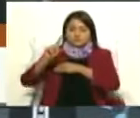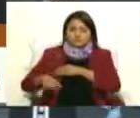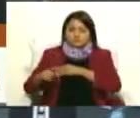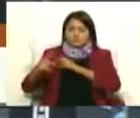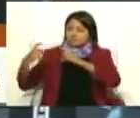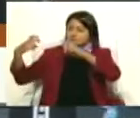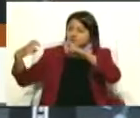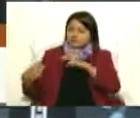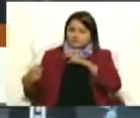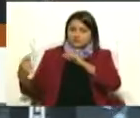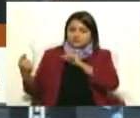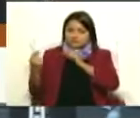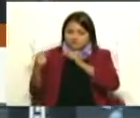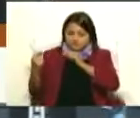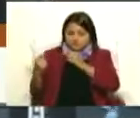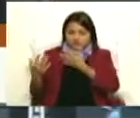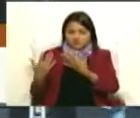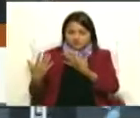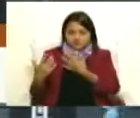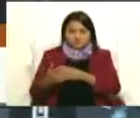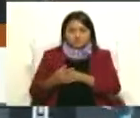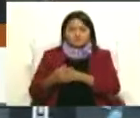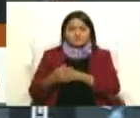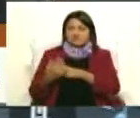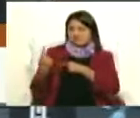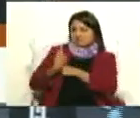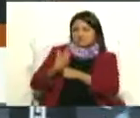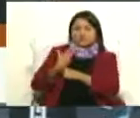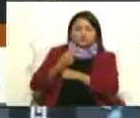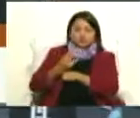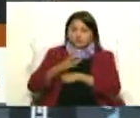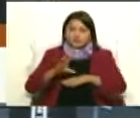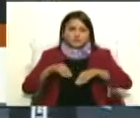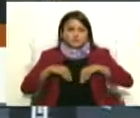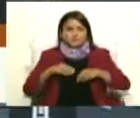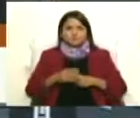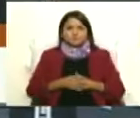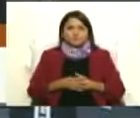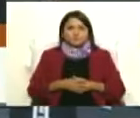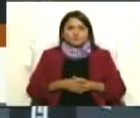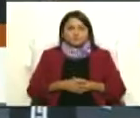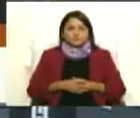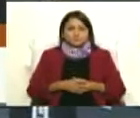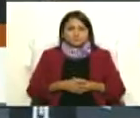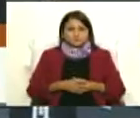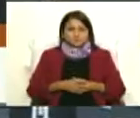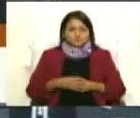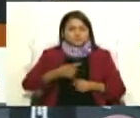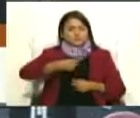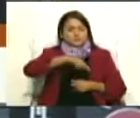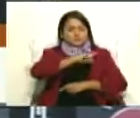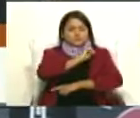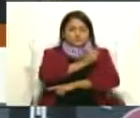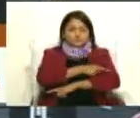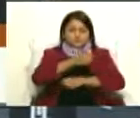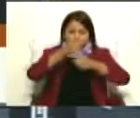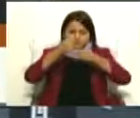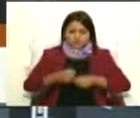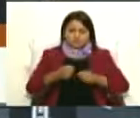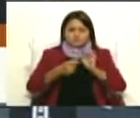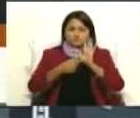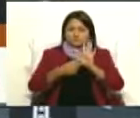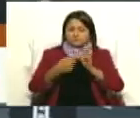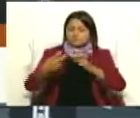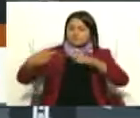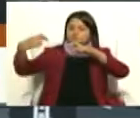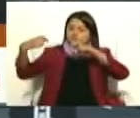nos vengan a amenazar. No aceptamos amenazas, no aceptamos provocaciones, pero somos firmes diciéndole, se tienen